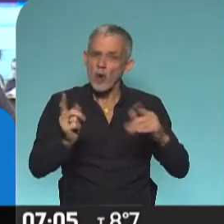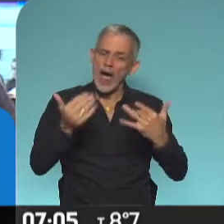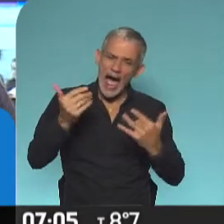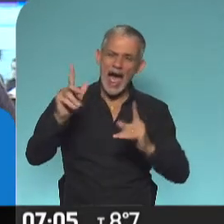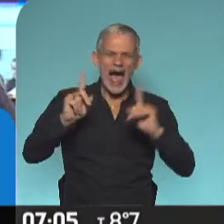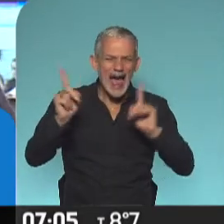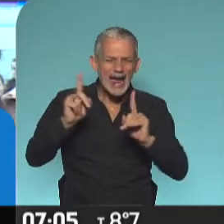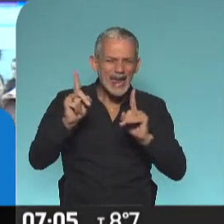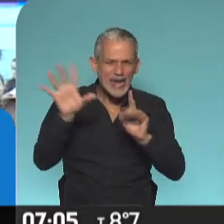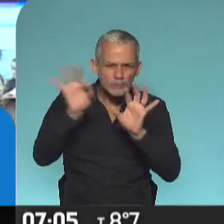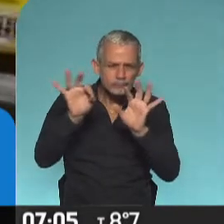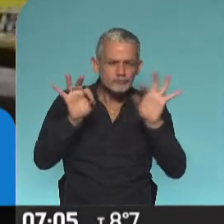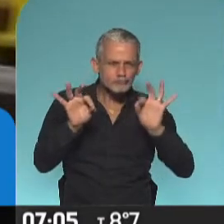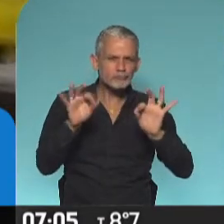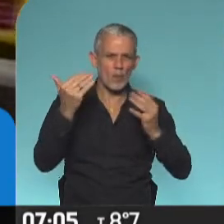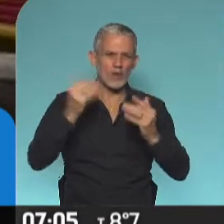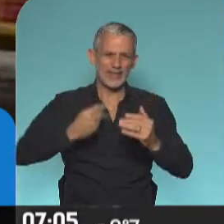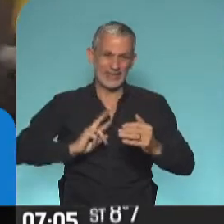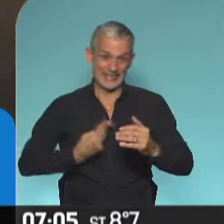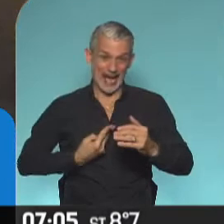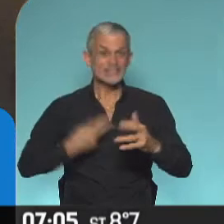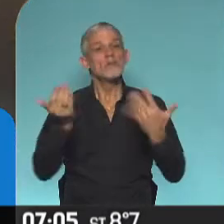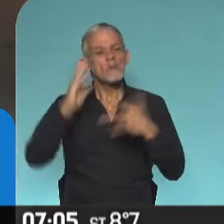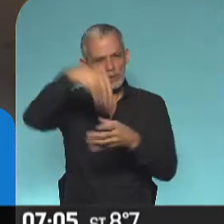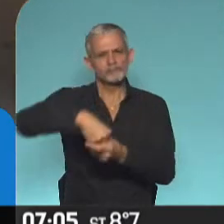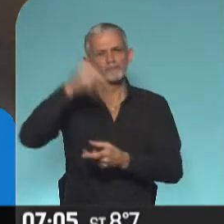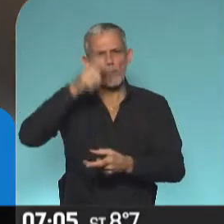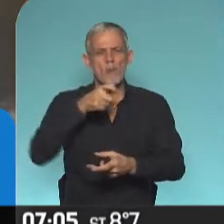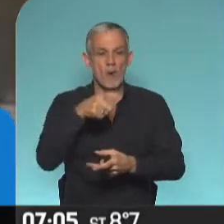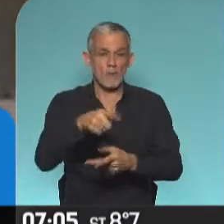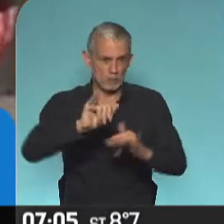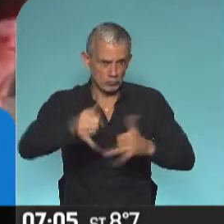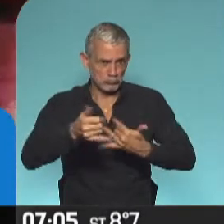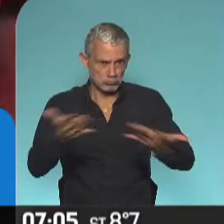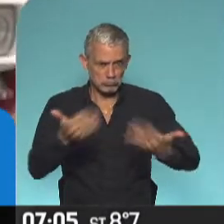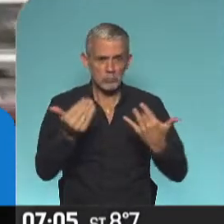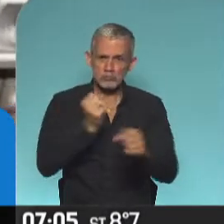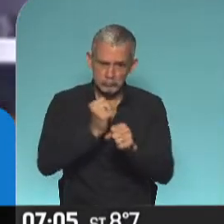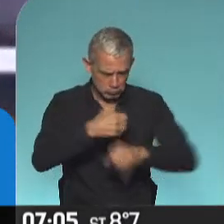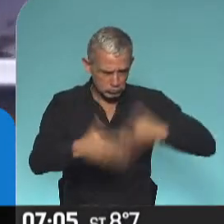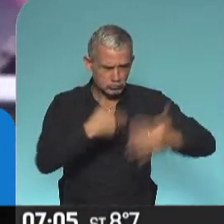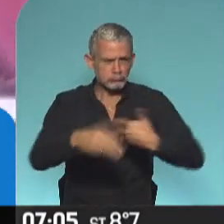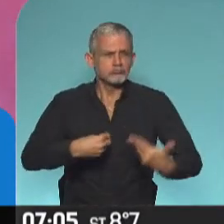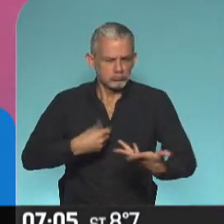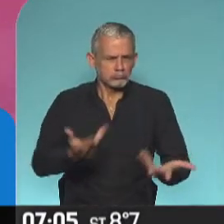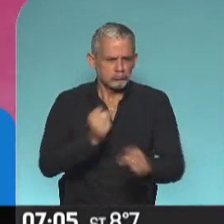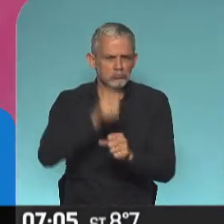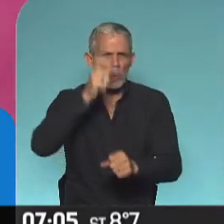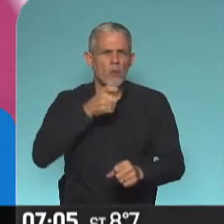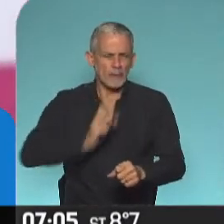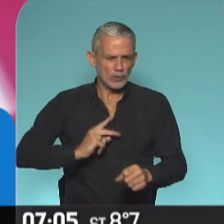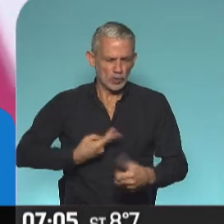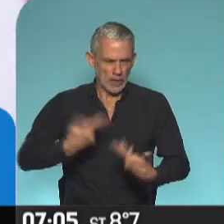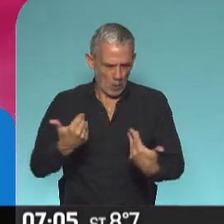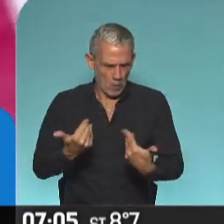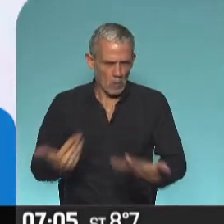casos de personas trans que han podido ingresar al sistema de bomberos y pueden ejercer su vocación, pero